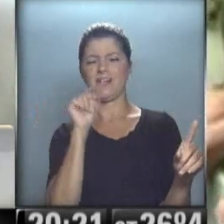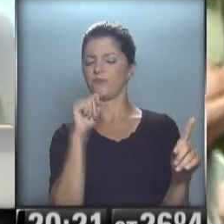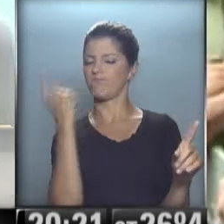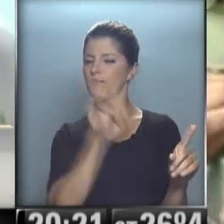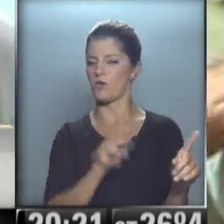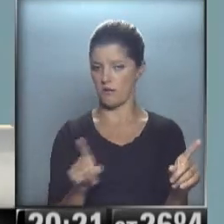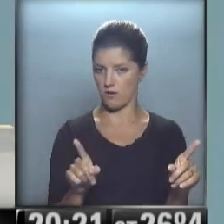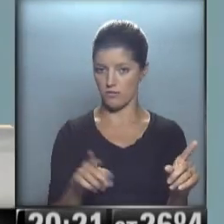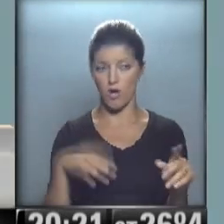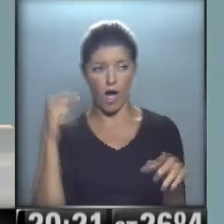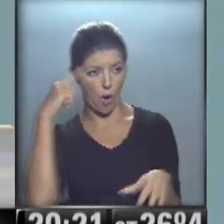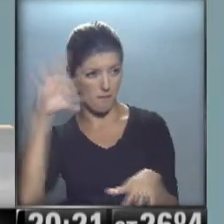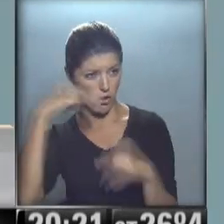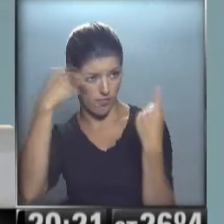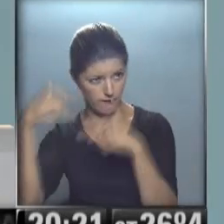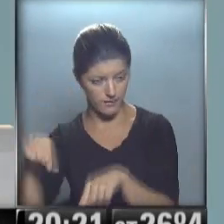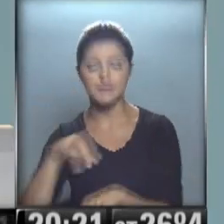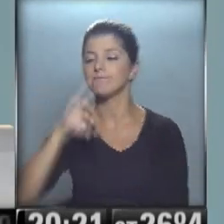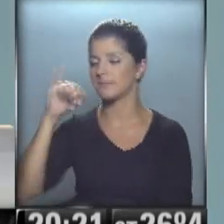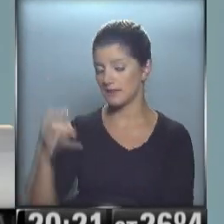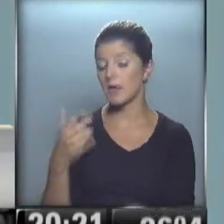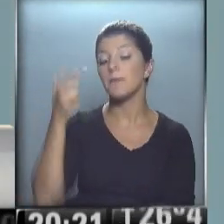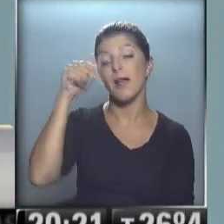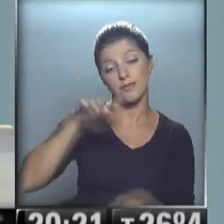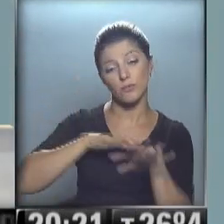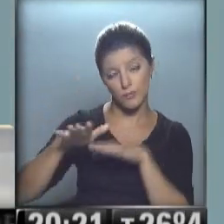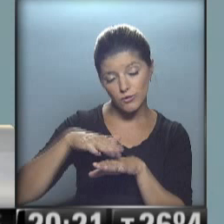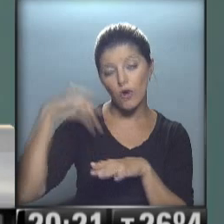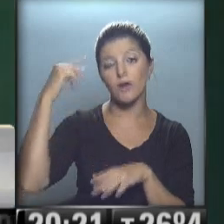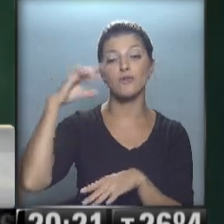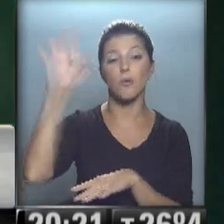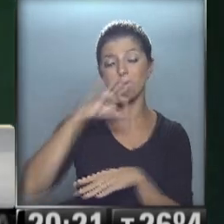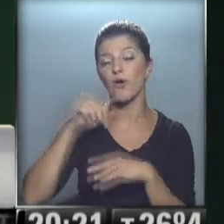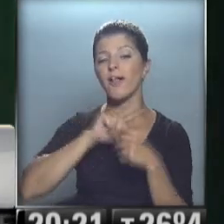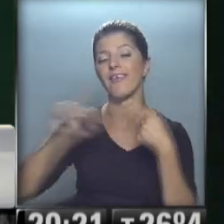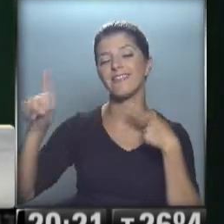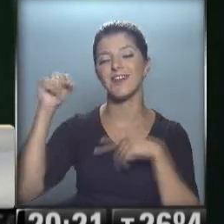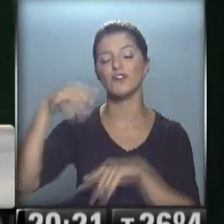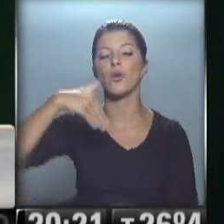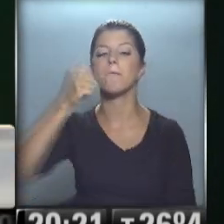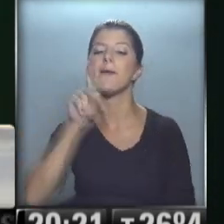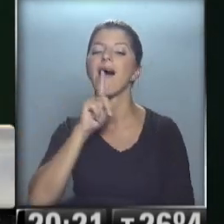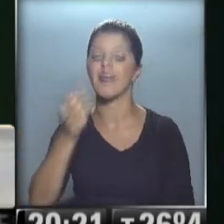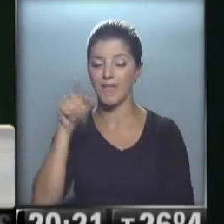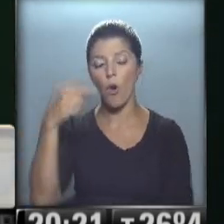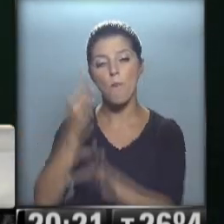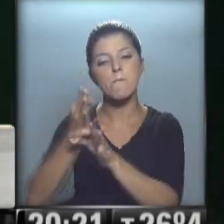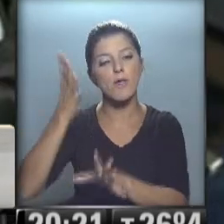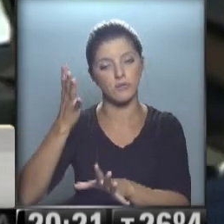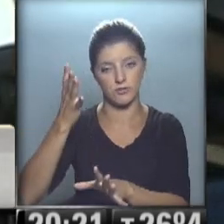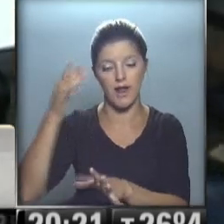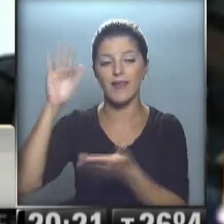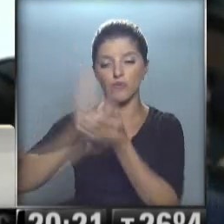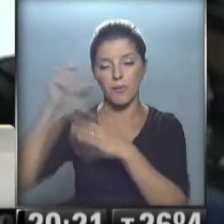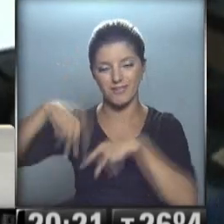atención. Hay varias hipótesis. Y para tratar estas hipótesis, vamos al móvil que está trabajando Marta Perín y va a hablar con un especialista en